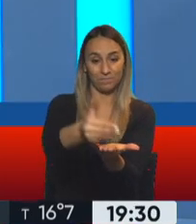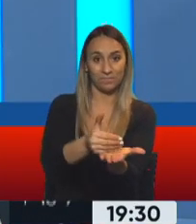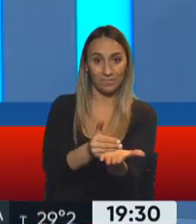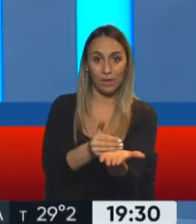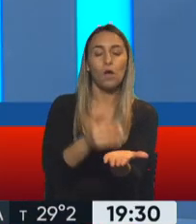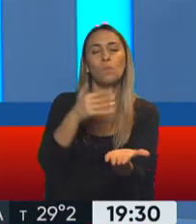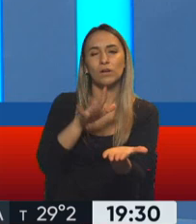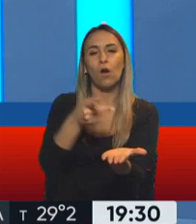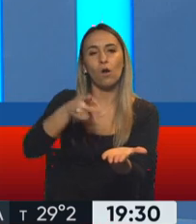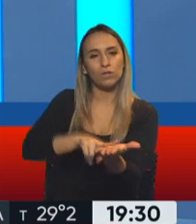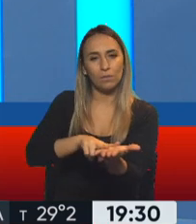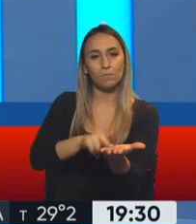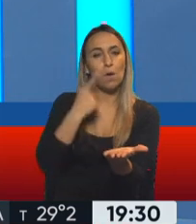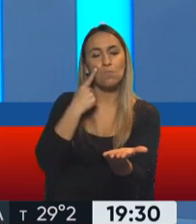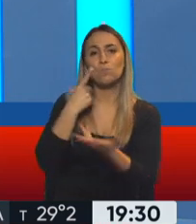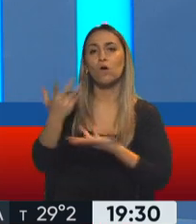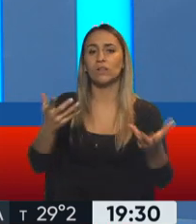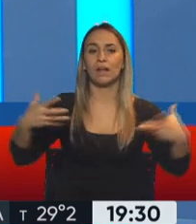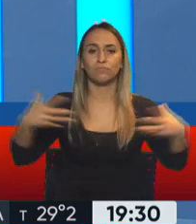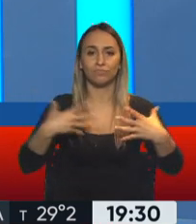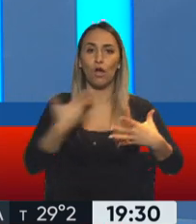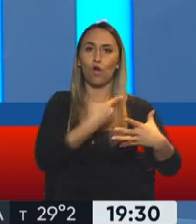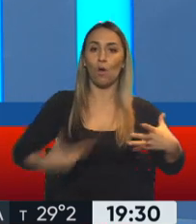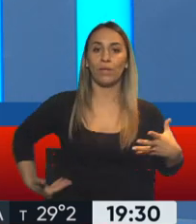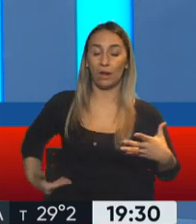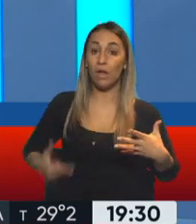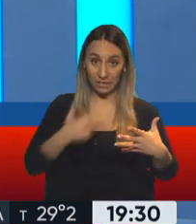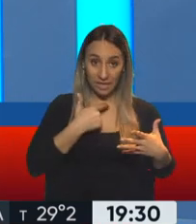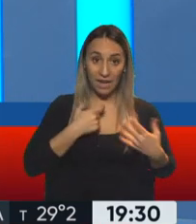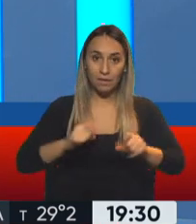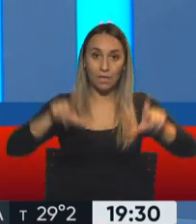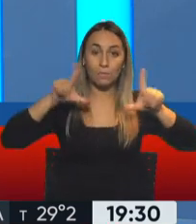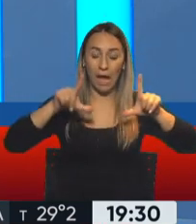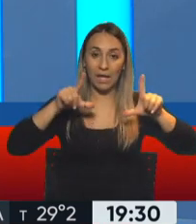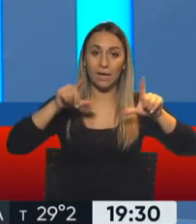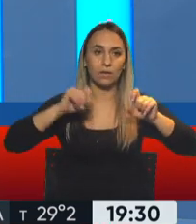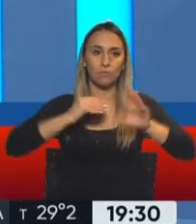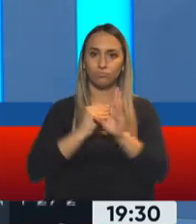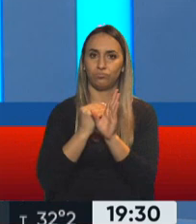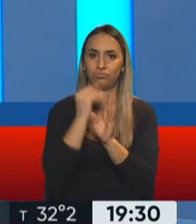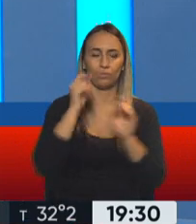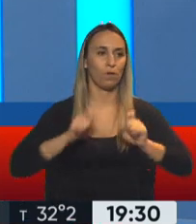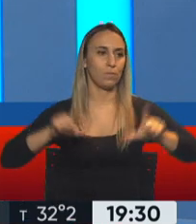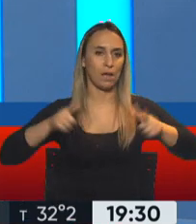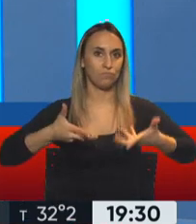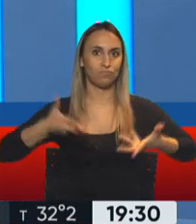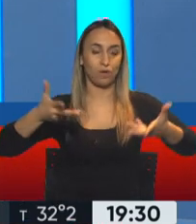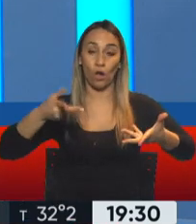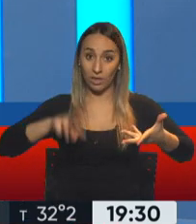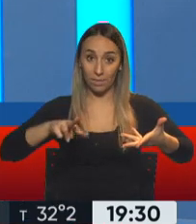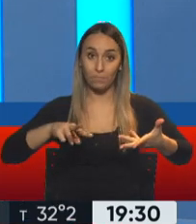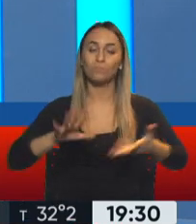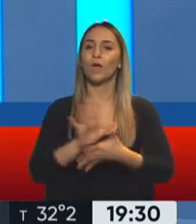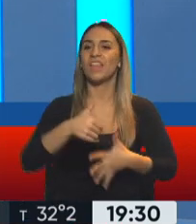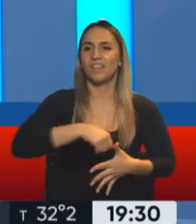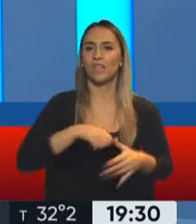puede volver a remarcar la identidad de este gobierno, digamos. Si la quiere volver a encauzar, si la quiere volver a revalorizar, ahí va a estar la identidad peronista en el